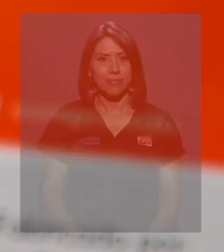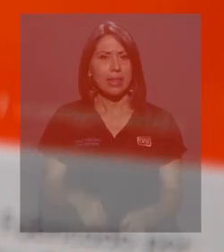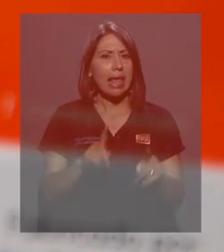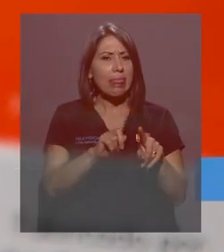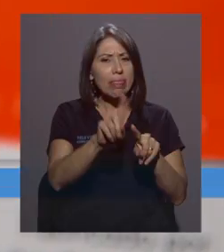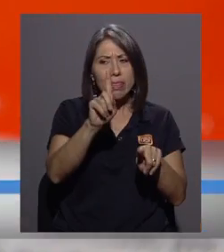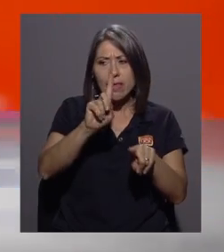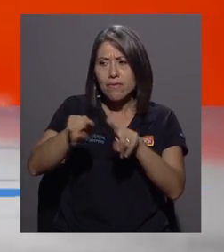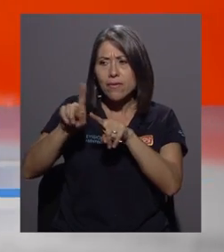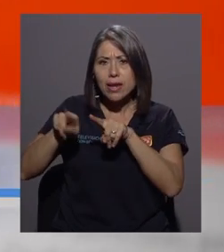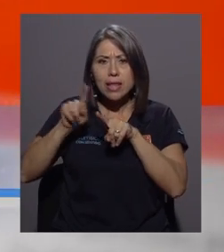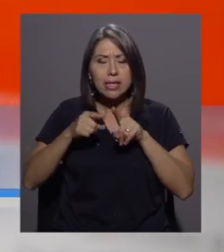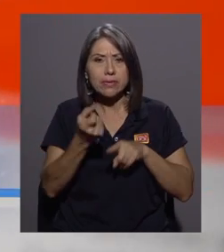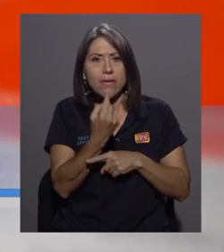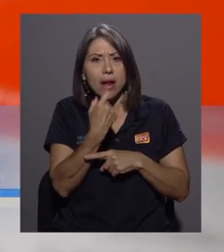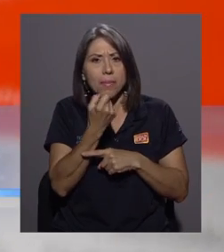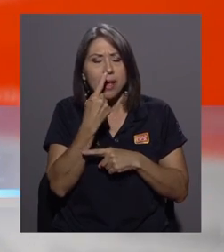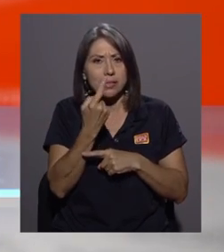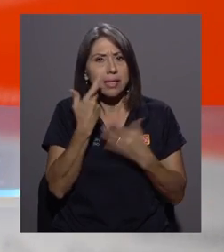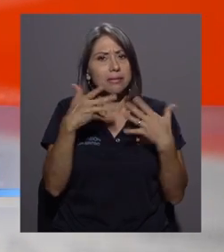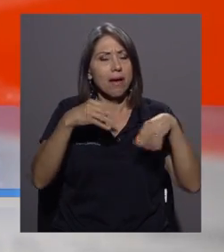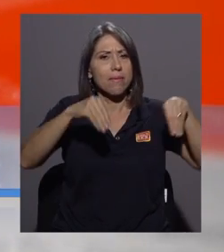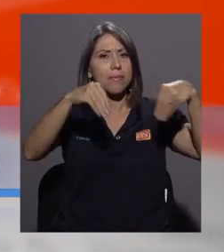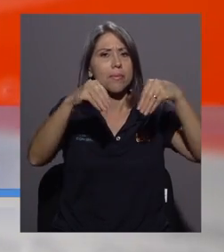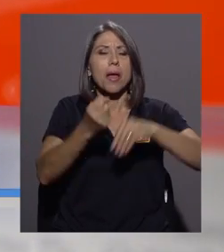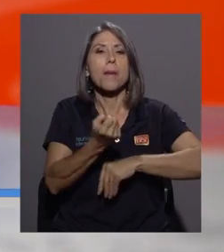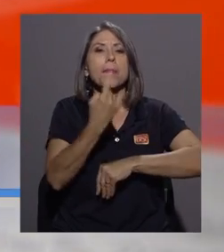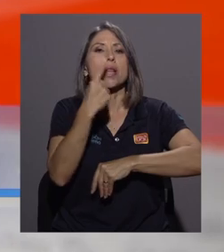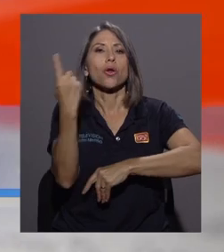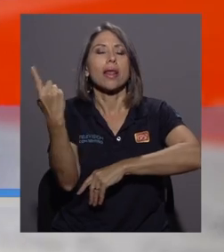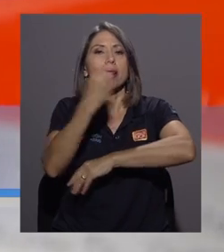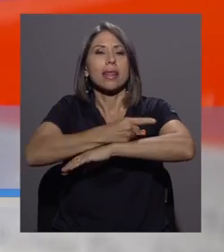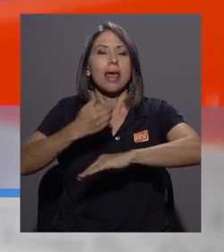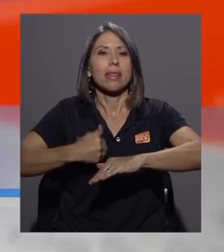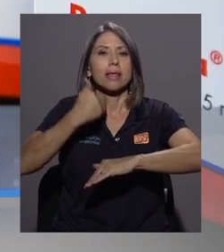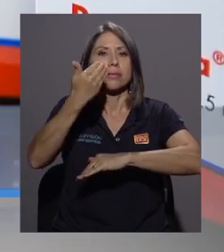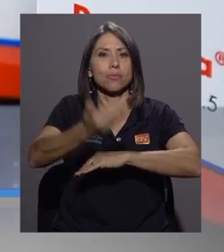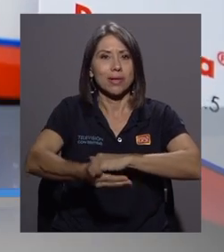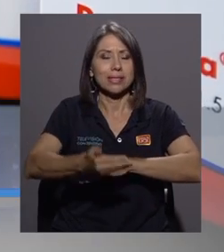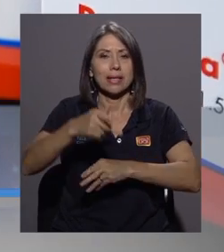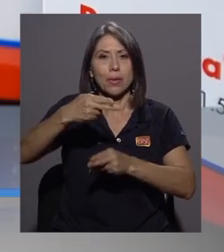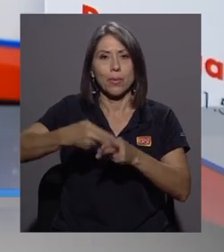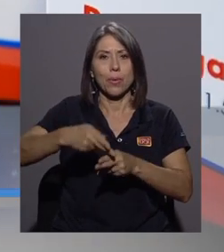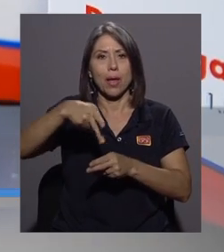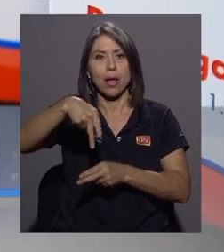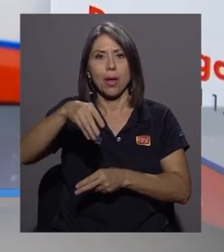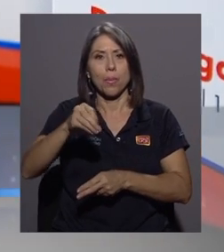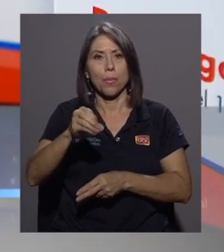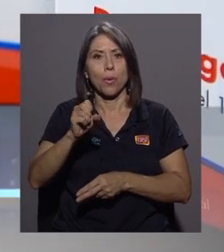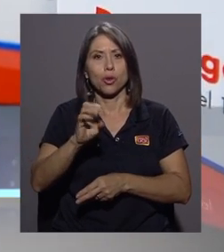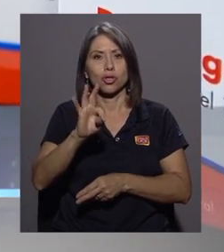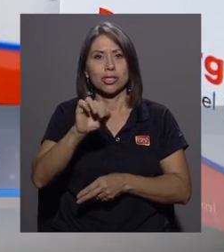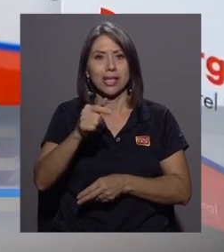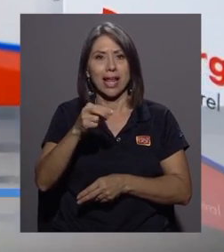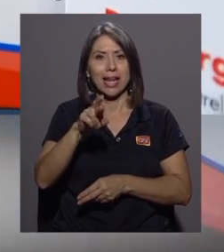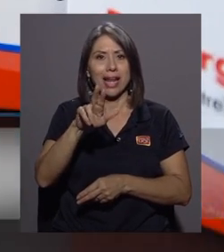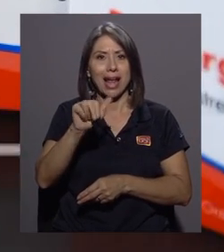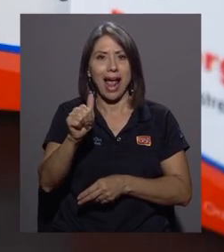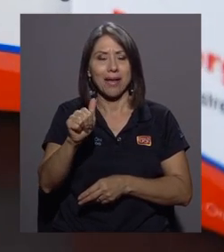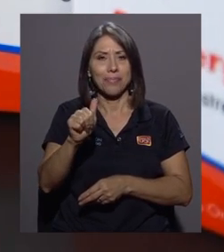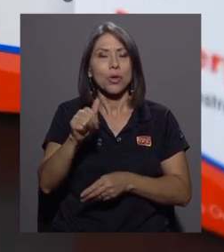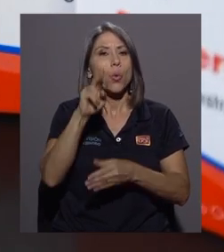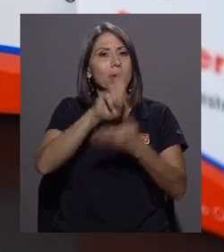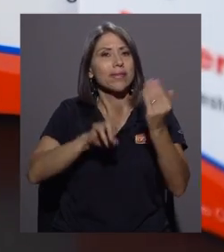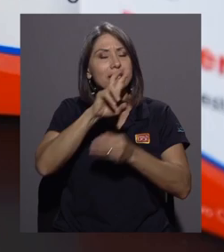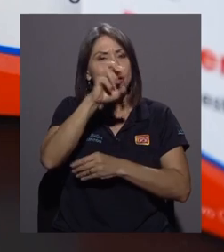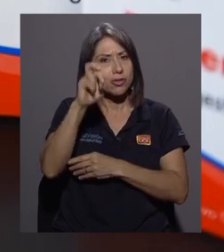Diferentes farmacias de nuestro país tienen a la venta la píldora del día después, Posterga. La Universidad de Costa Rica estuvo involucrada en